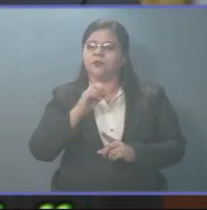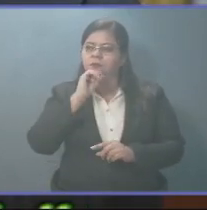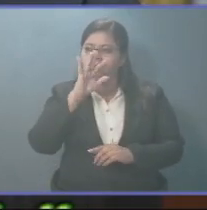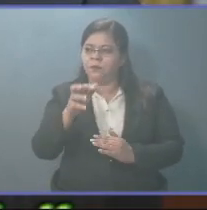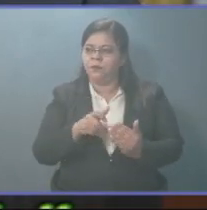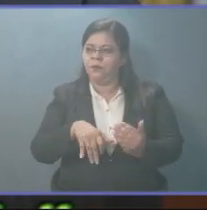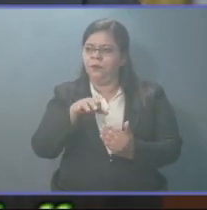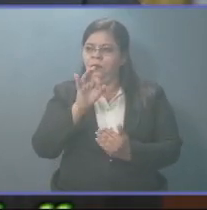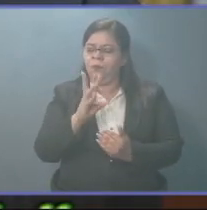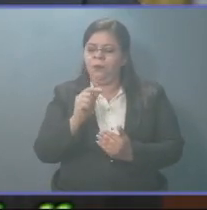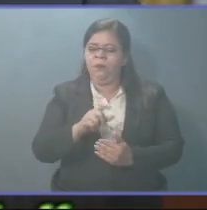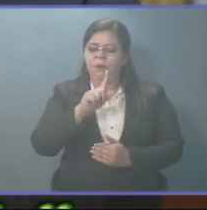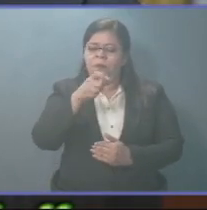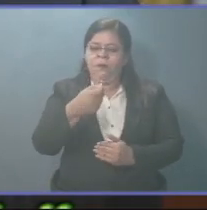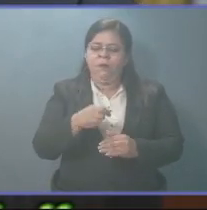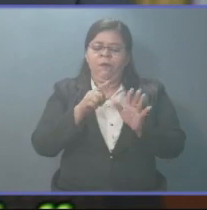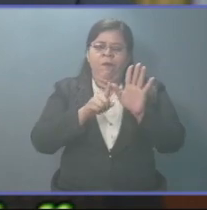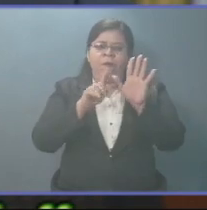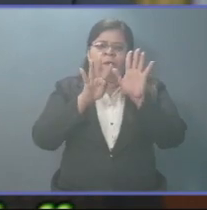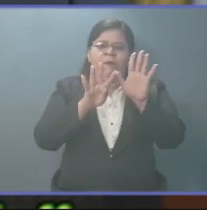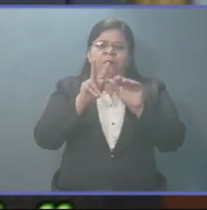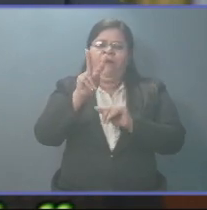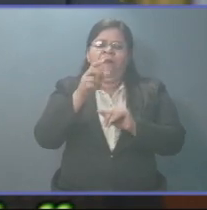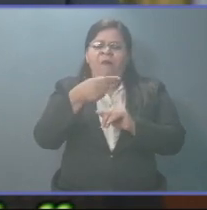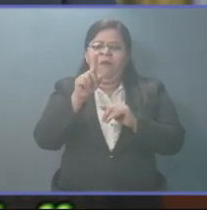al expediente número